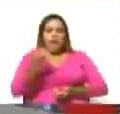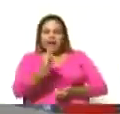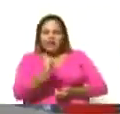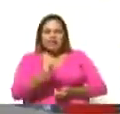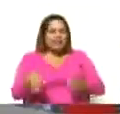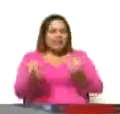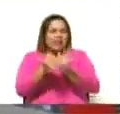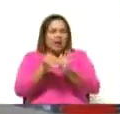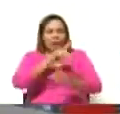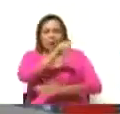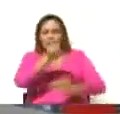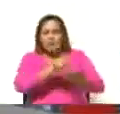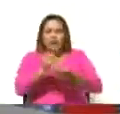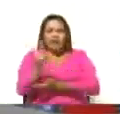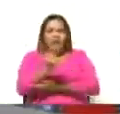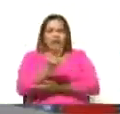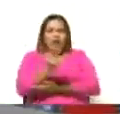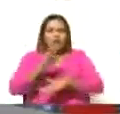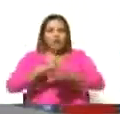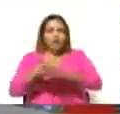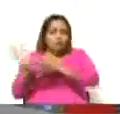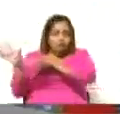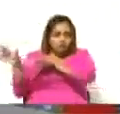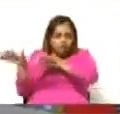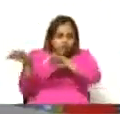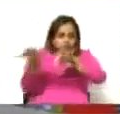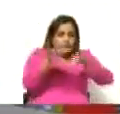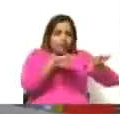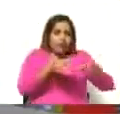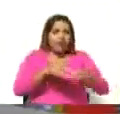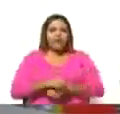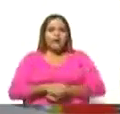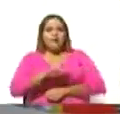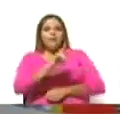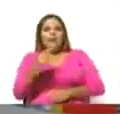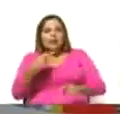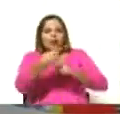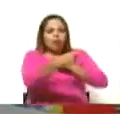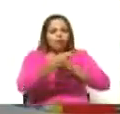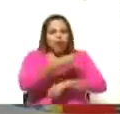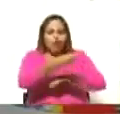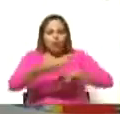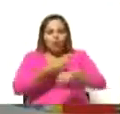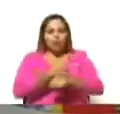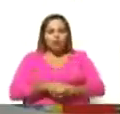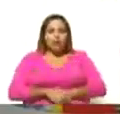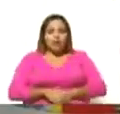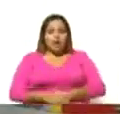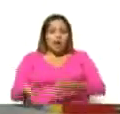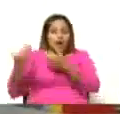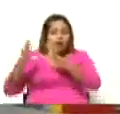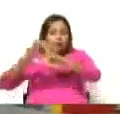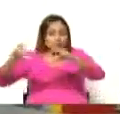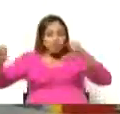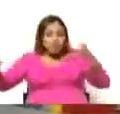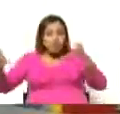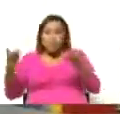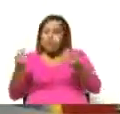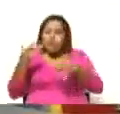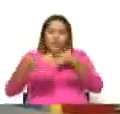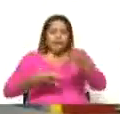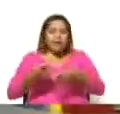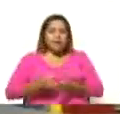el territorio nacional, ya que se mueve a una velocidad de 20 kilómetros por hora, esa gran masa nubosa de mucha actividad.